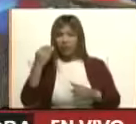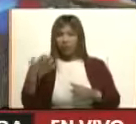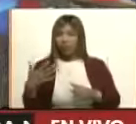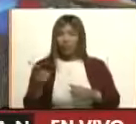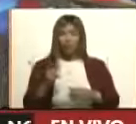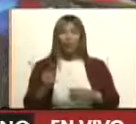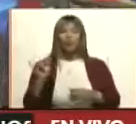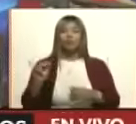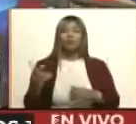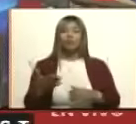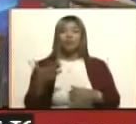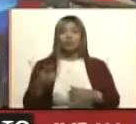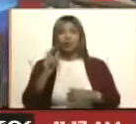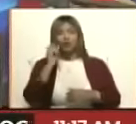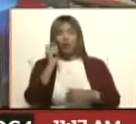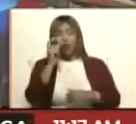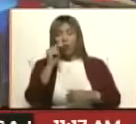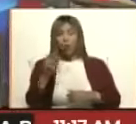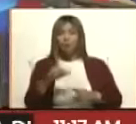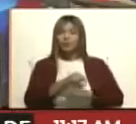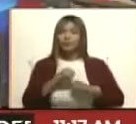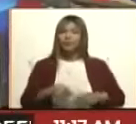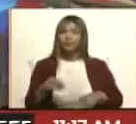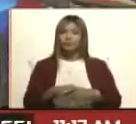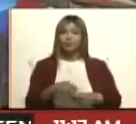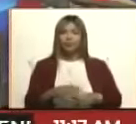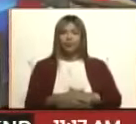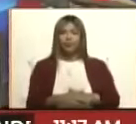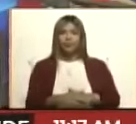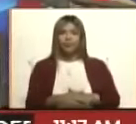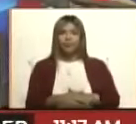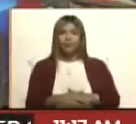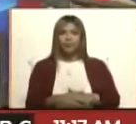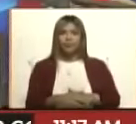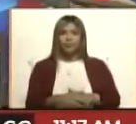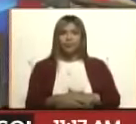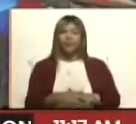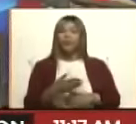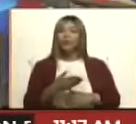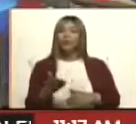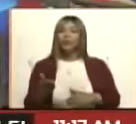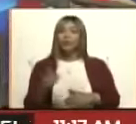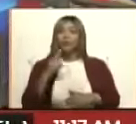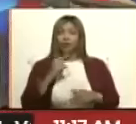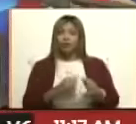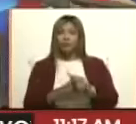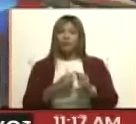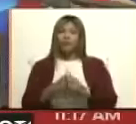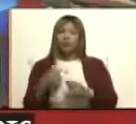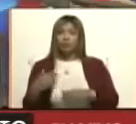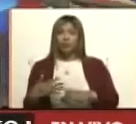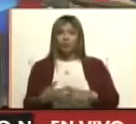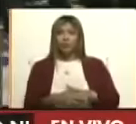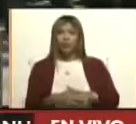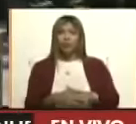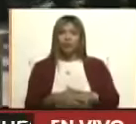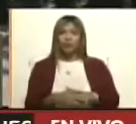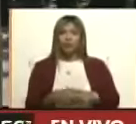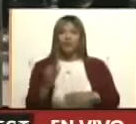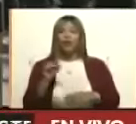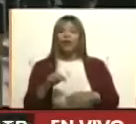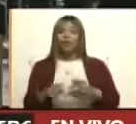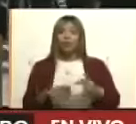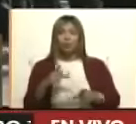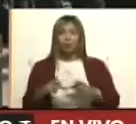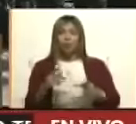y mujeres de nuestra querida Fuerza Armada Nacional Bolivariana. Ustedes son pilar fundamental para que este